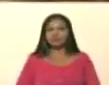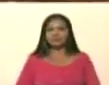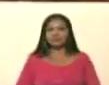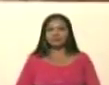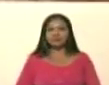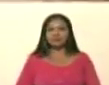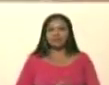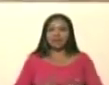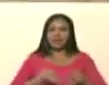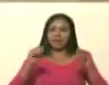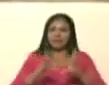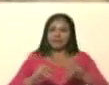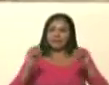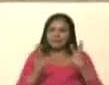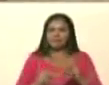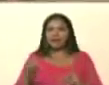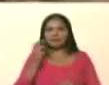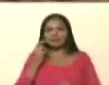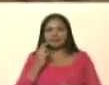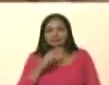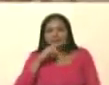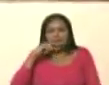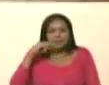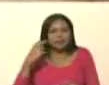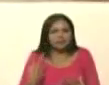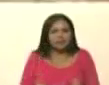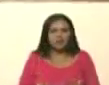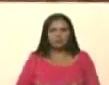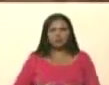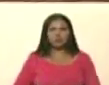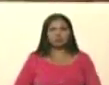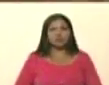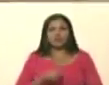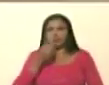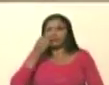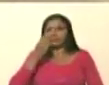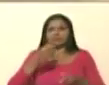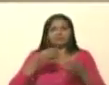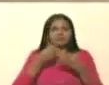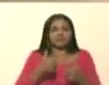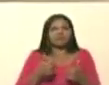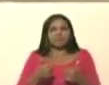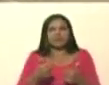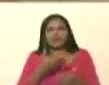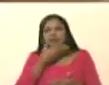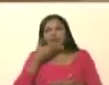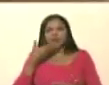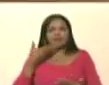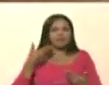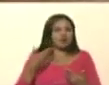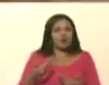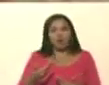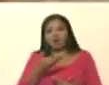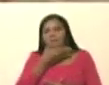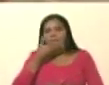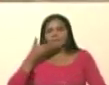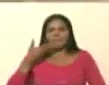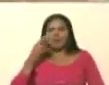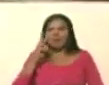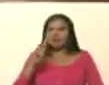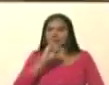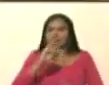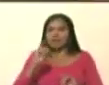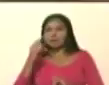cacao exquisita déjeme decirle de rechupete de la mejor es el mejor miren ustedes